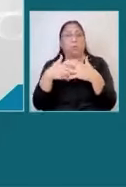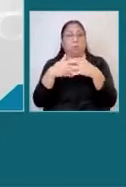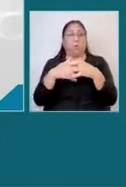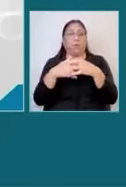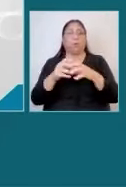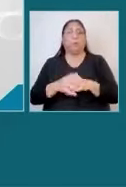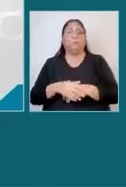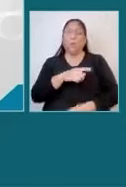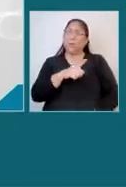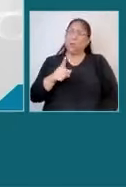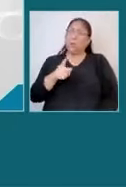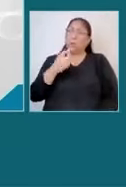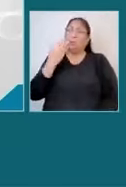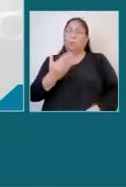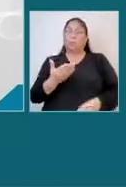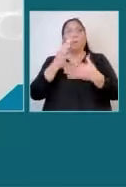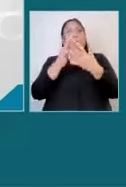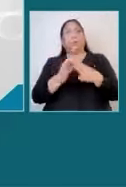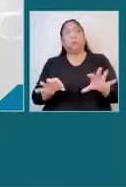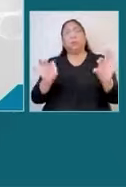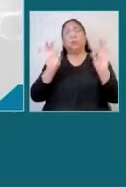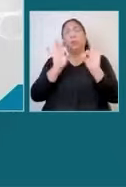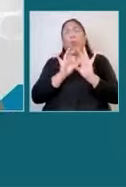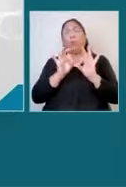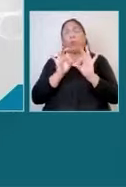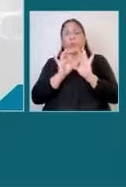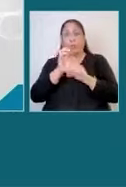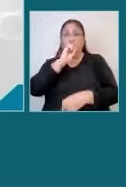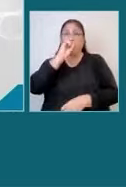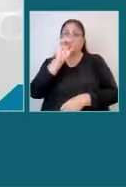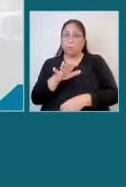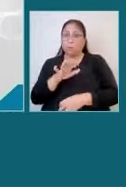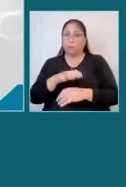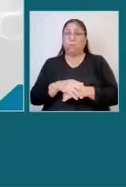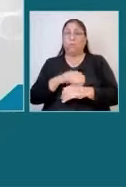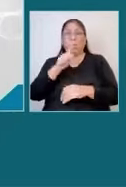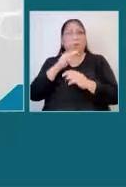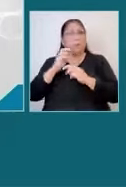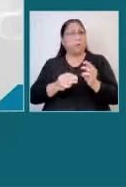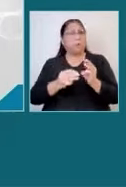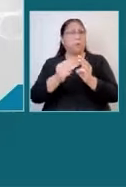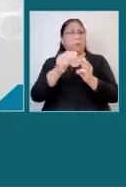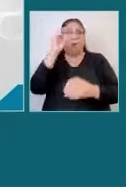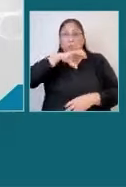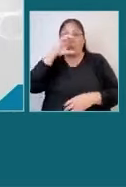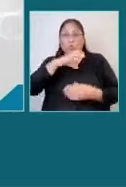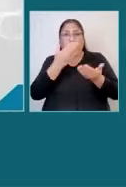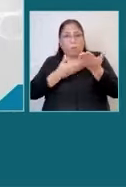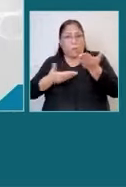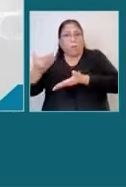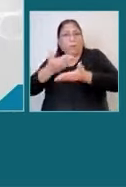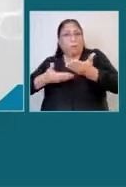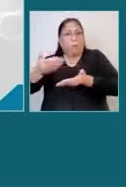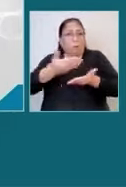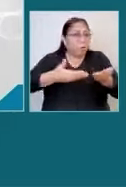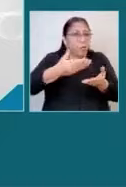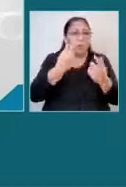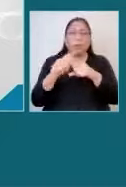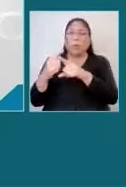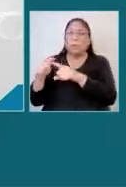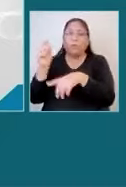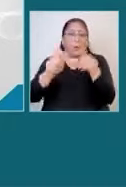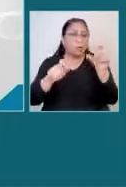también, digamos, es importante mencionar que esta estrategia busca también la interacción entre los distintos actores,